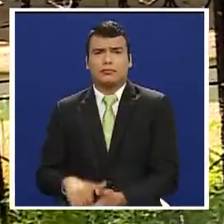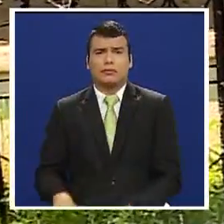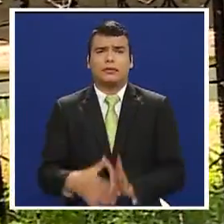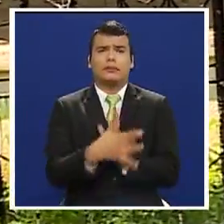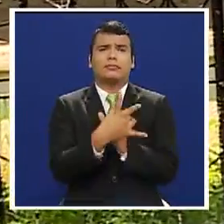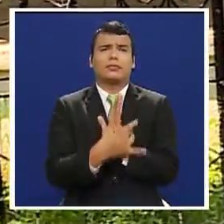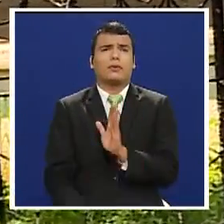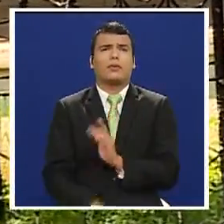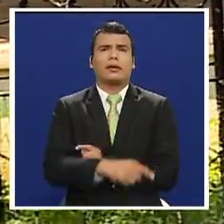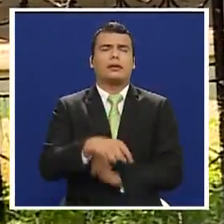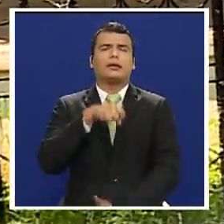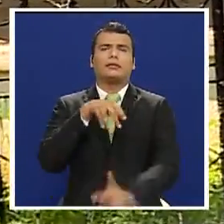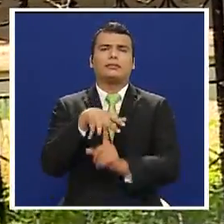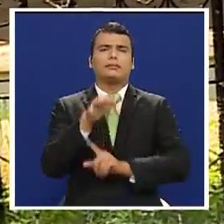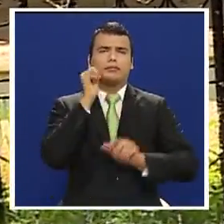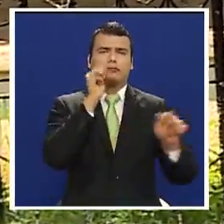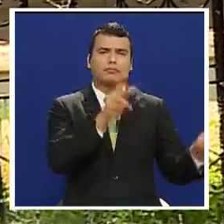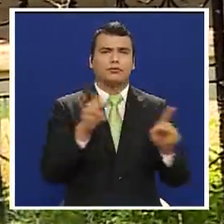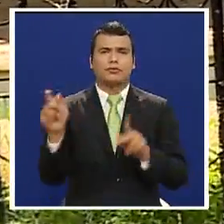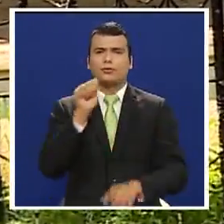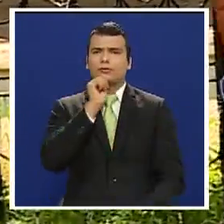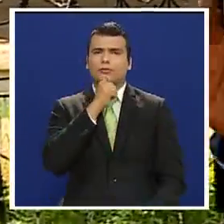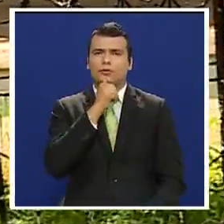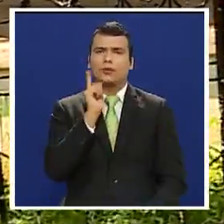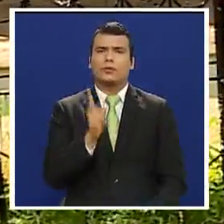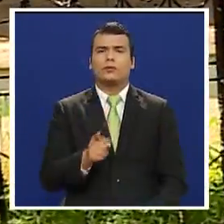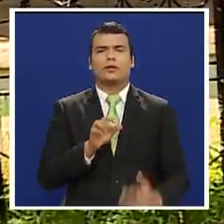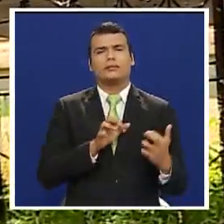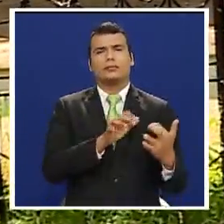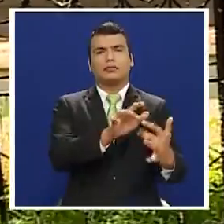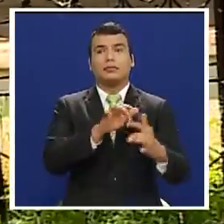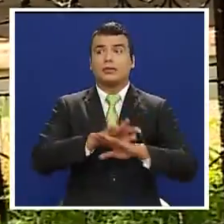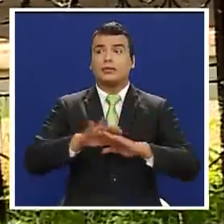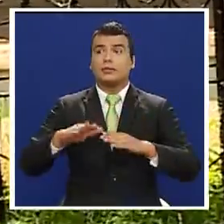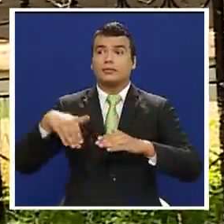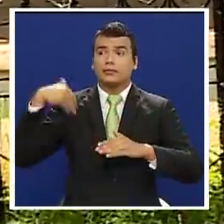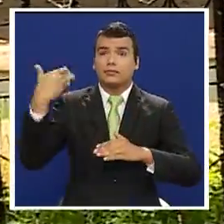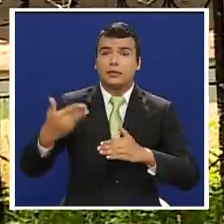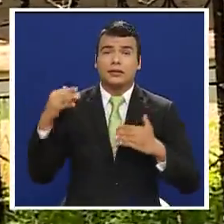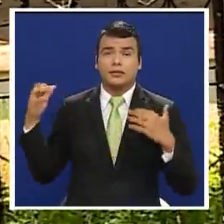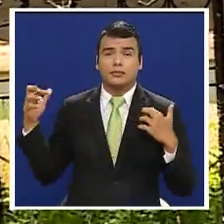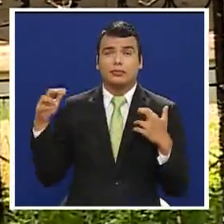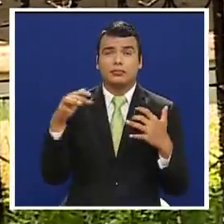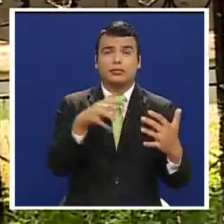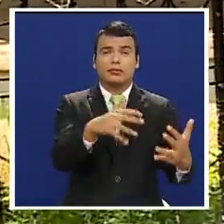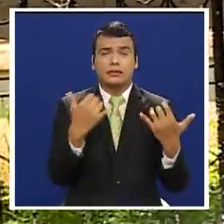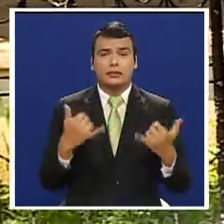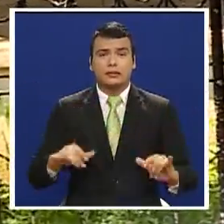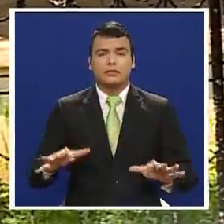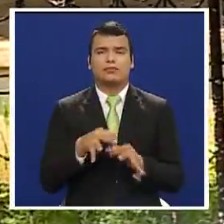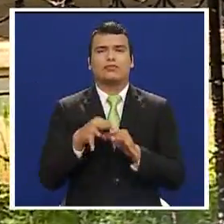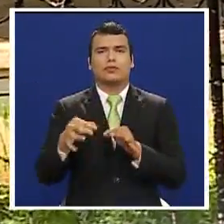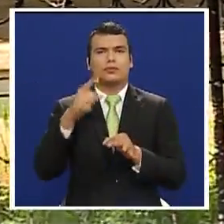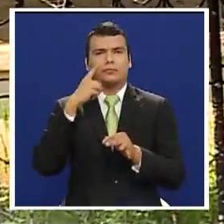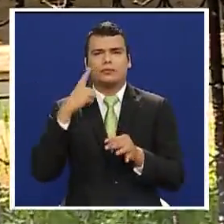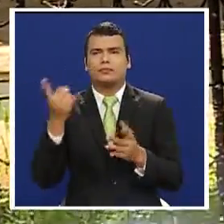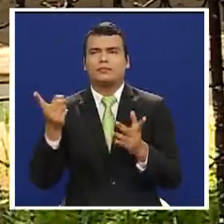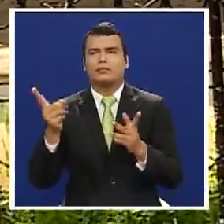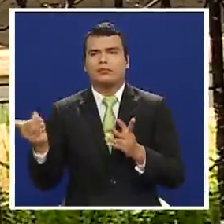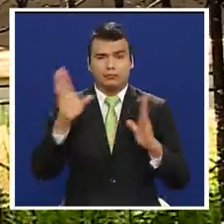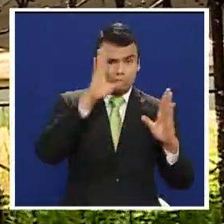de la empresa o una de las empresas más importantes de la región, la empresa Grajales, pero antes de ello queremos